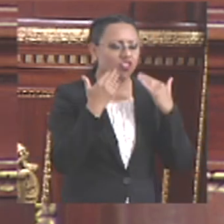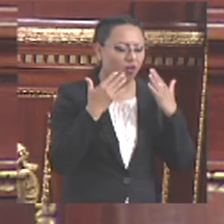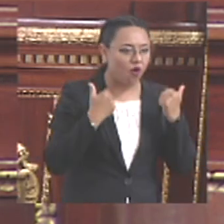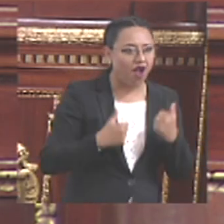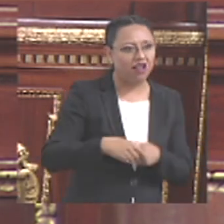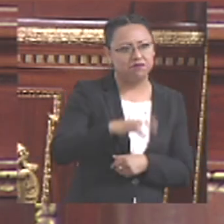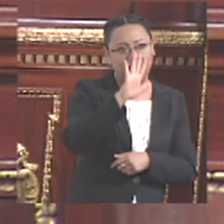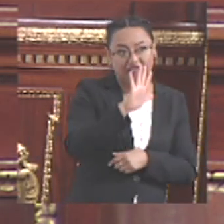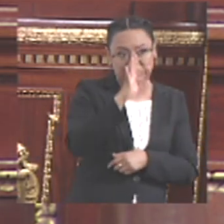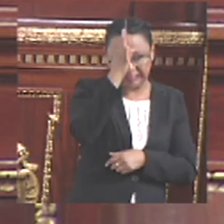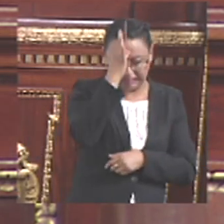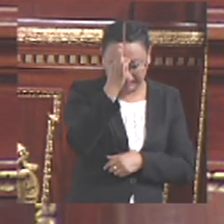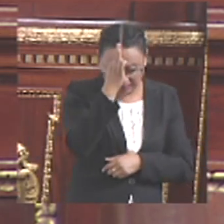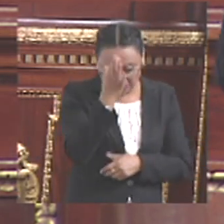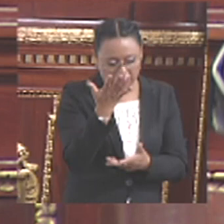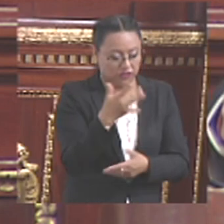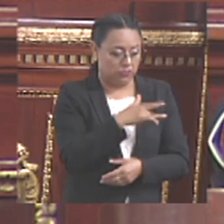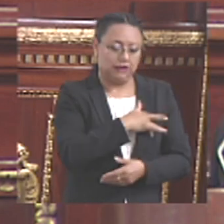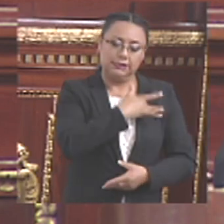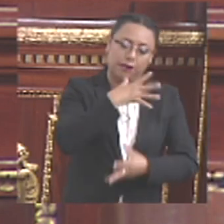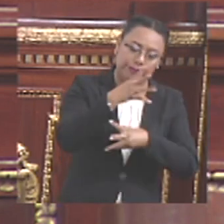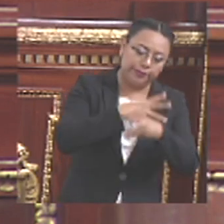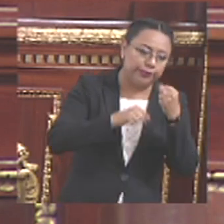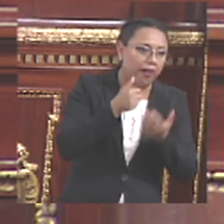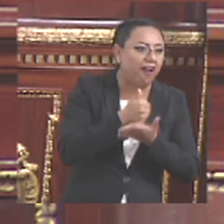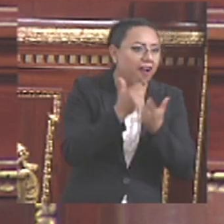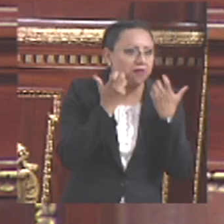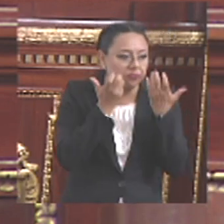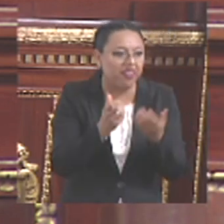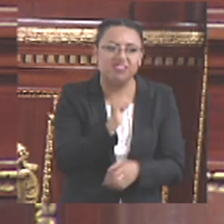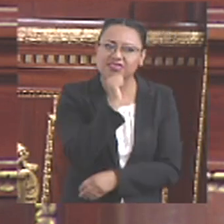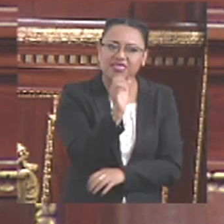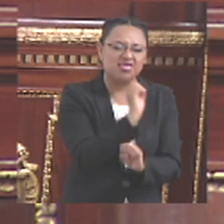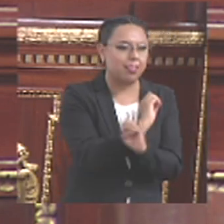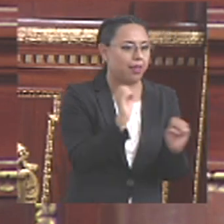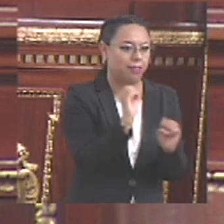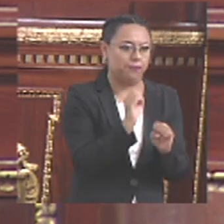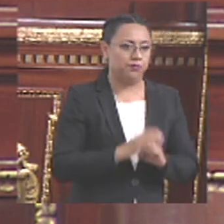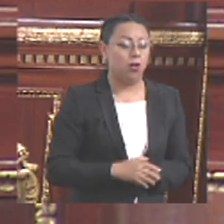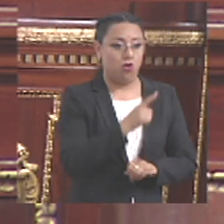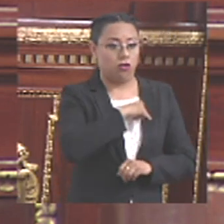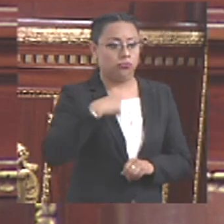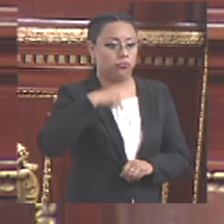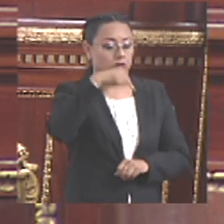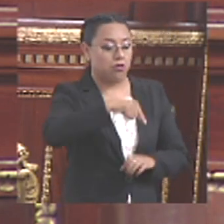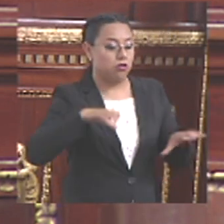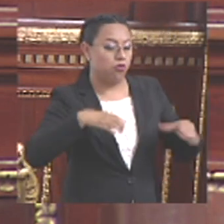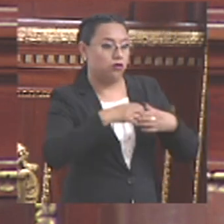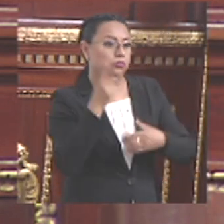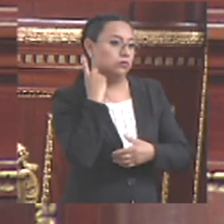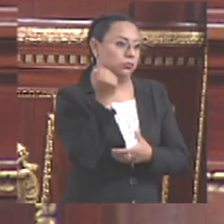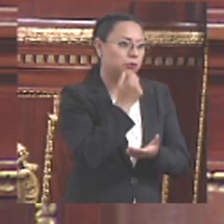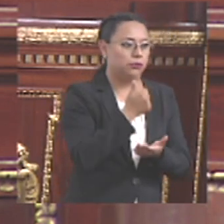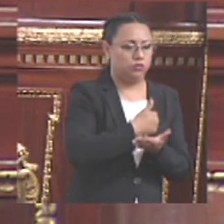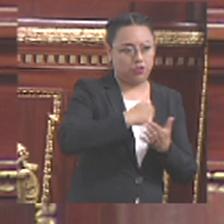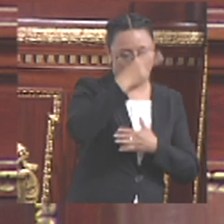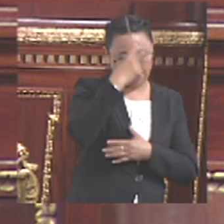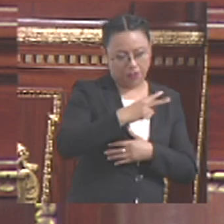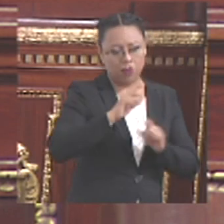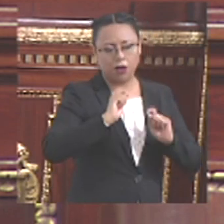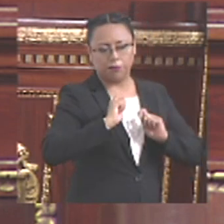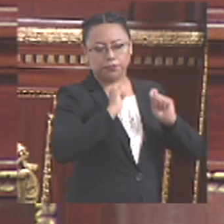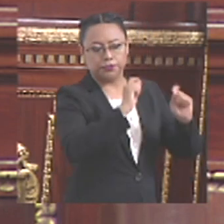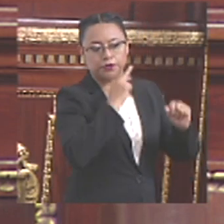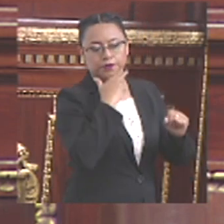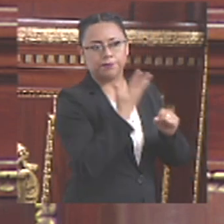sensibilidad de a quienes le dimos la tarea en este Congreso para que hiciera un esfuerzo importante por las familias